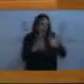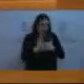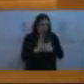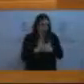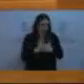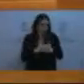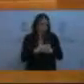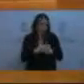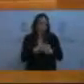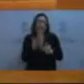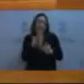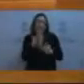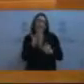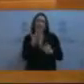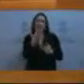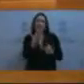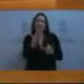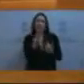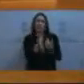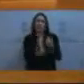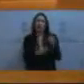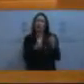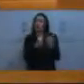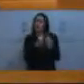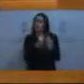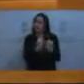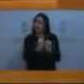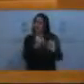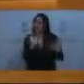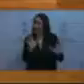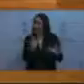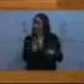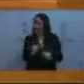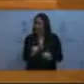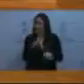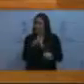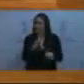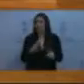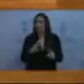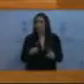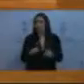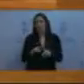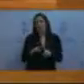además, un ejemplo propositivo, para que no todo sea